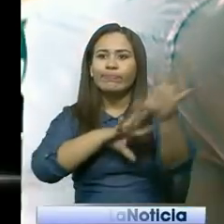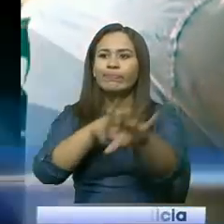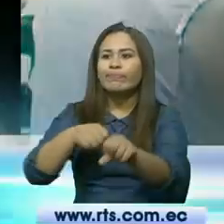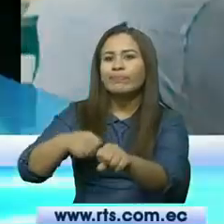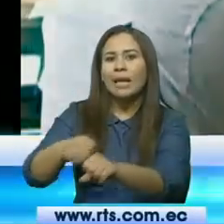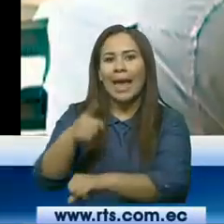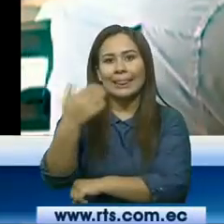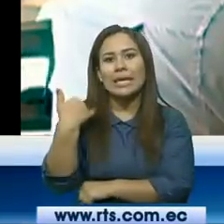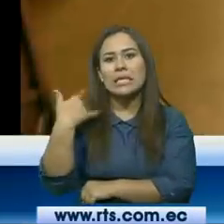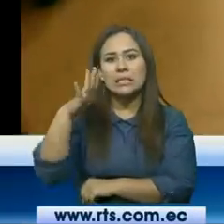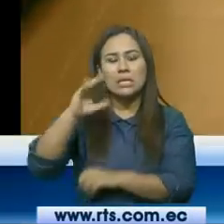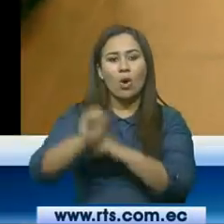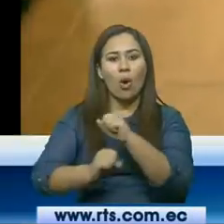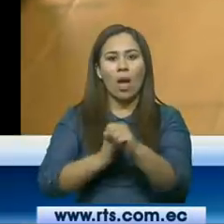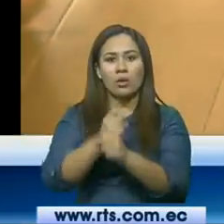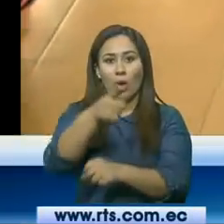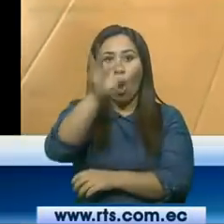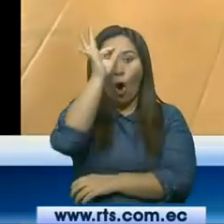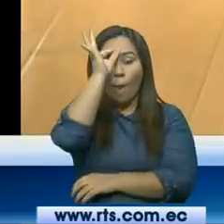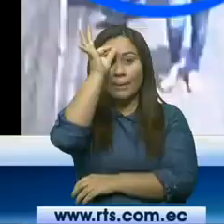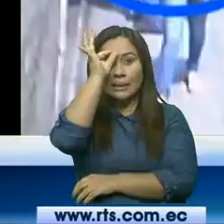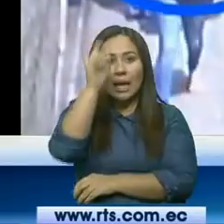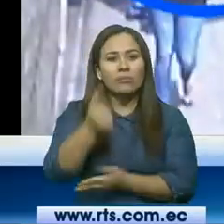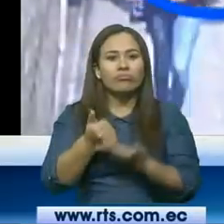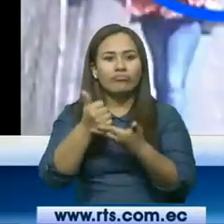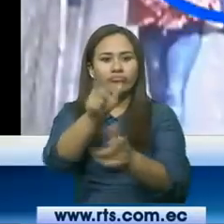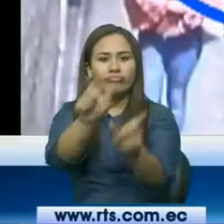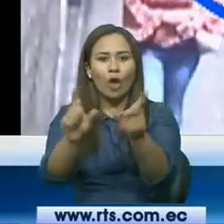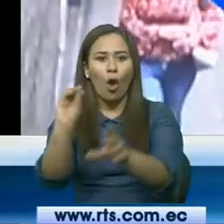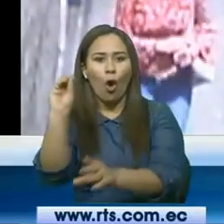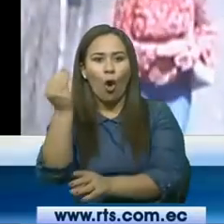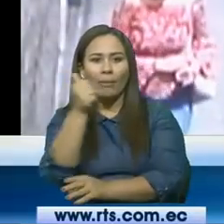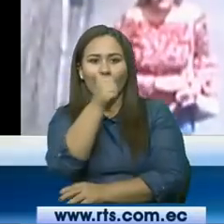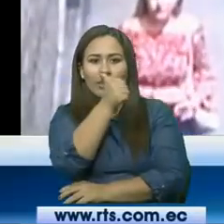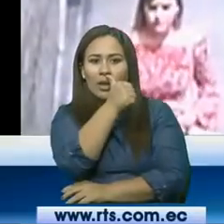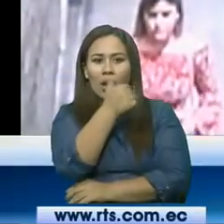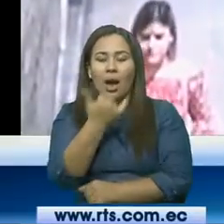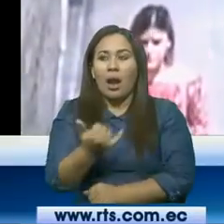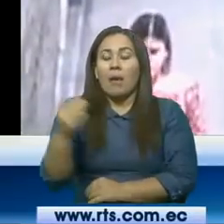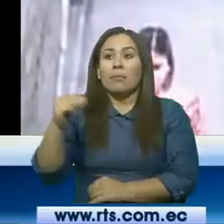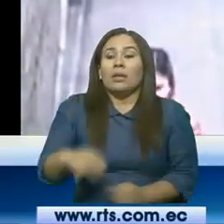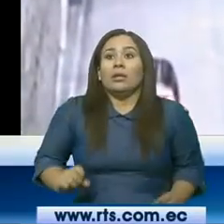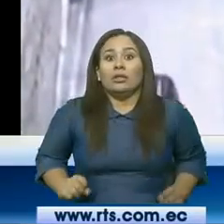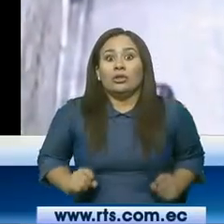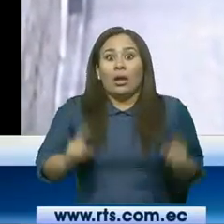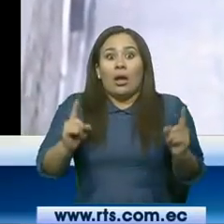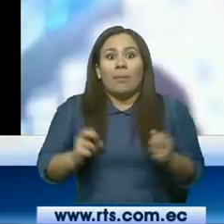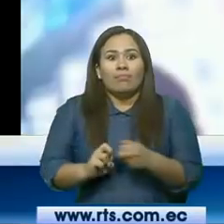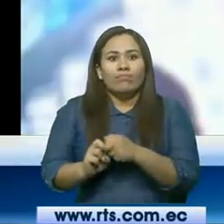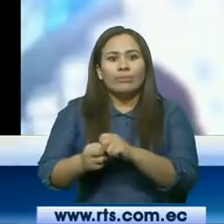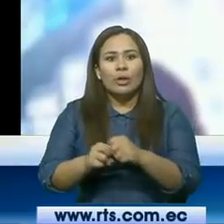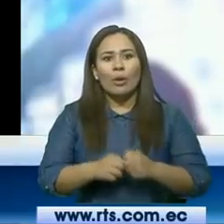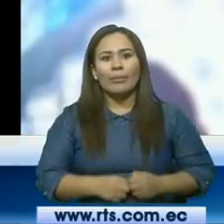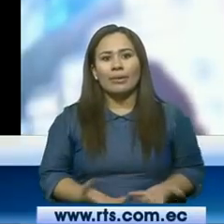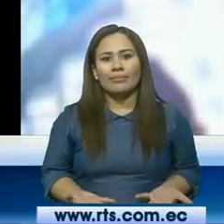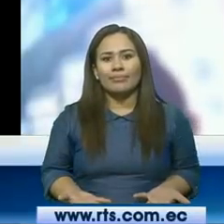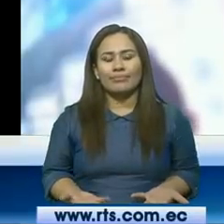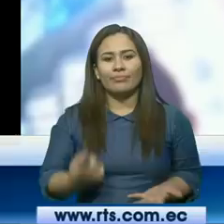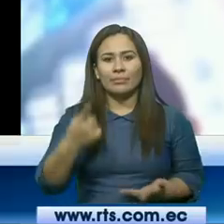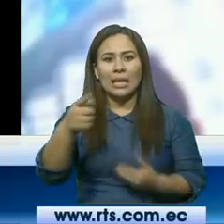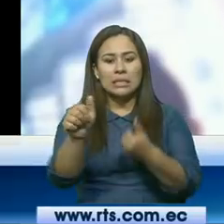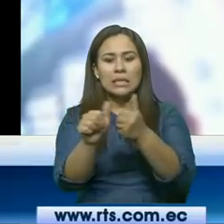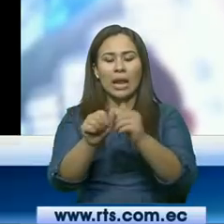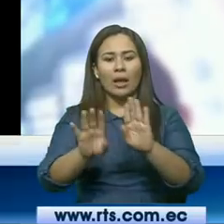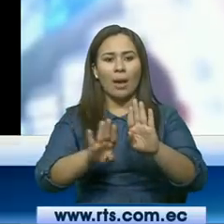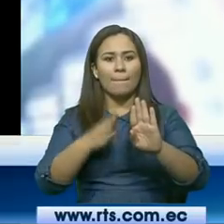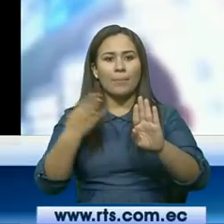5 años atendiendo problemas de adicciones y este martes les crearon siendo problema en el portal del